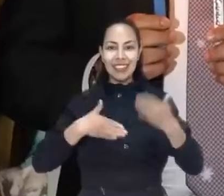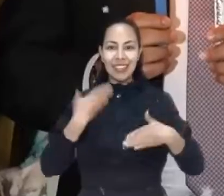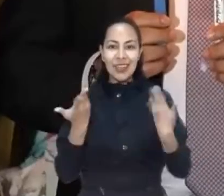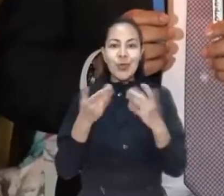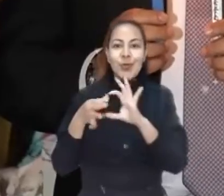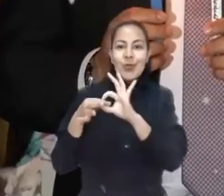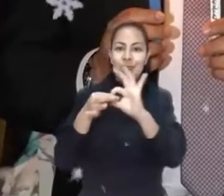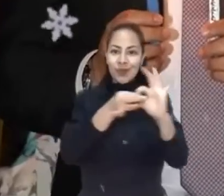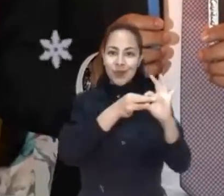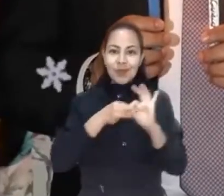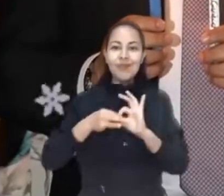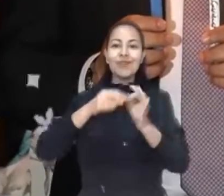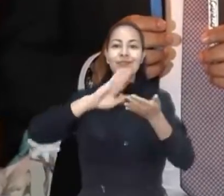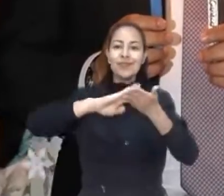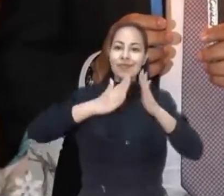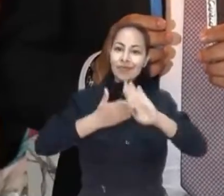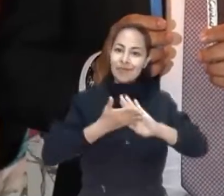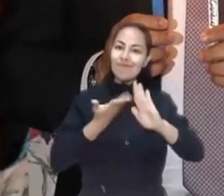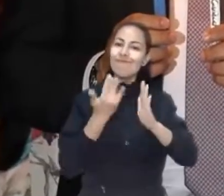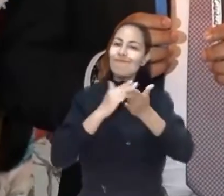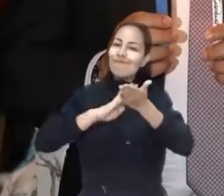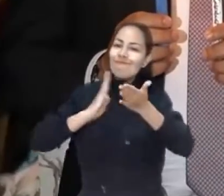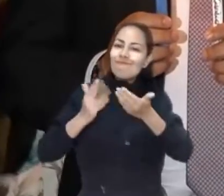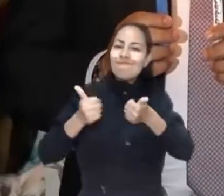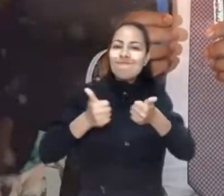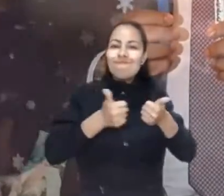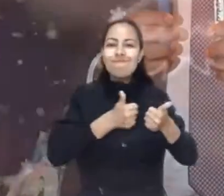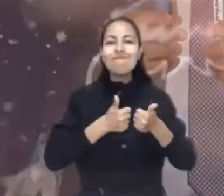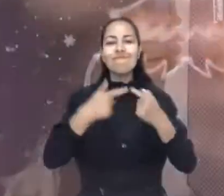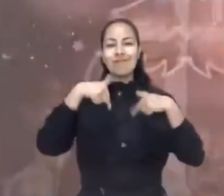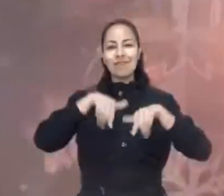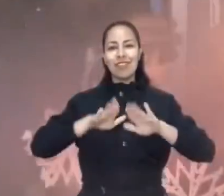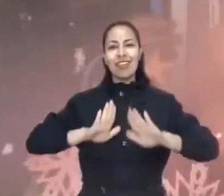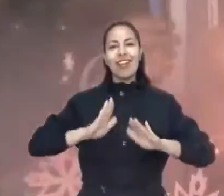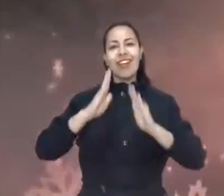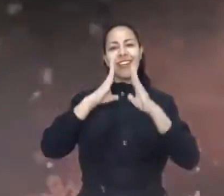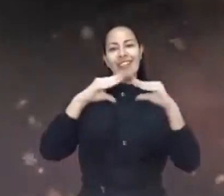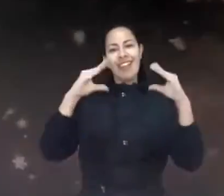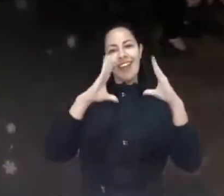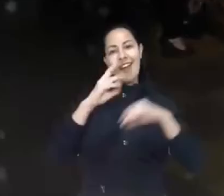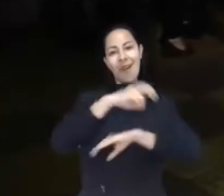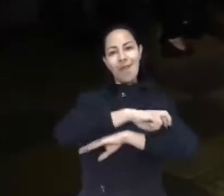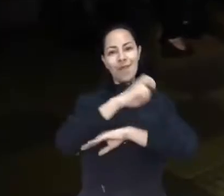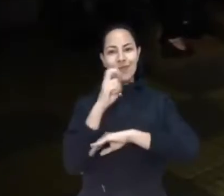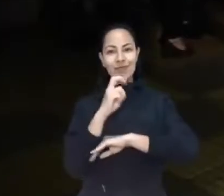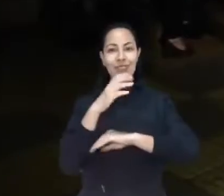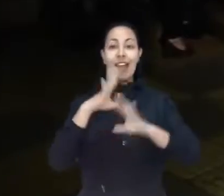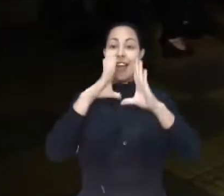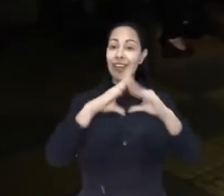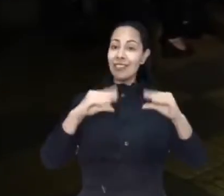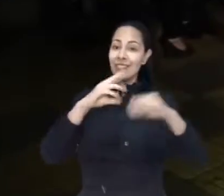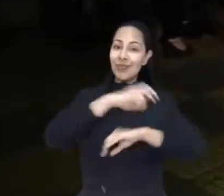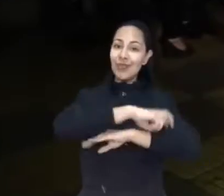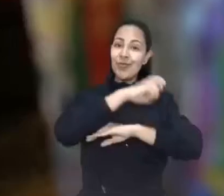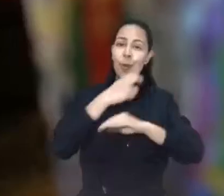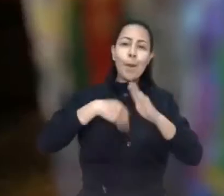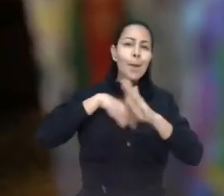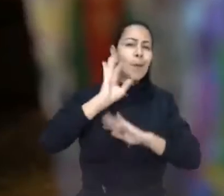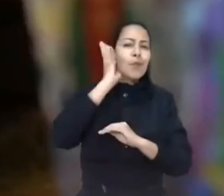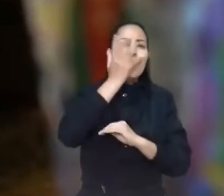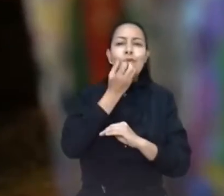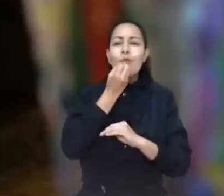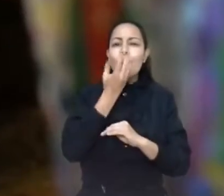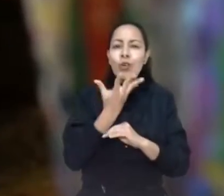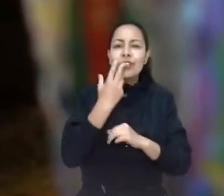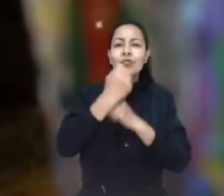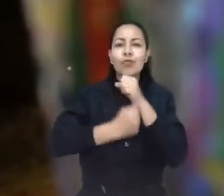alegría, la unión, la paz y la reconciliación en esta Navidad. Navidad es la época más bonita del año. Por eso